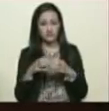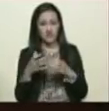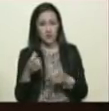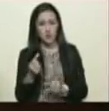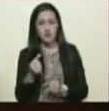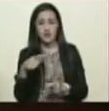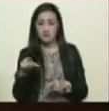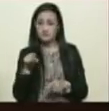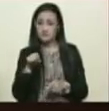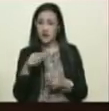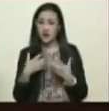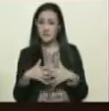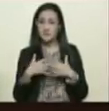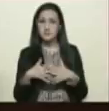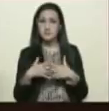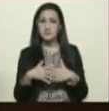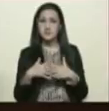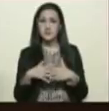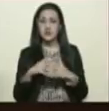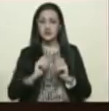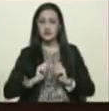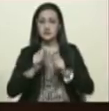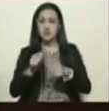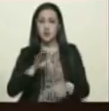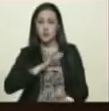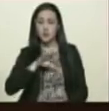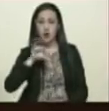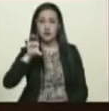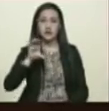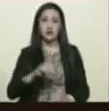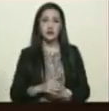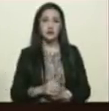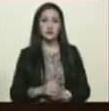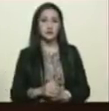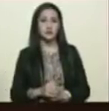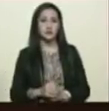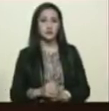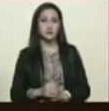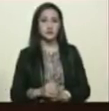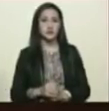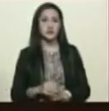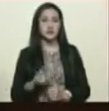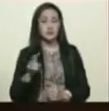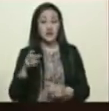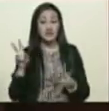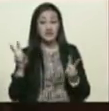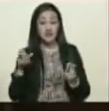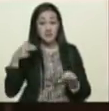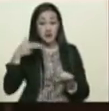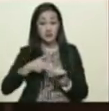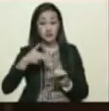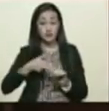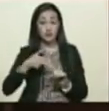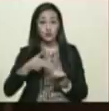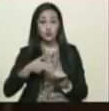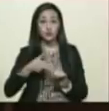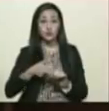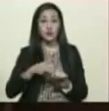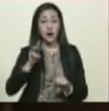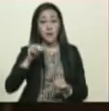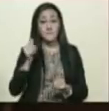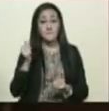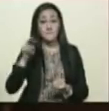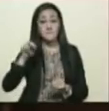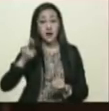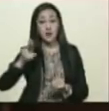a manos del estado también ha informado respecto al caso de la faja petrolífera del orinoco que manuel es uno de los